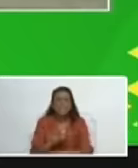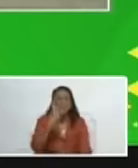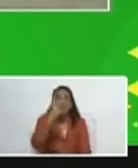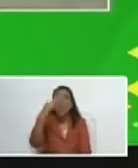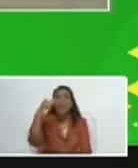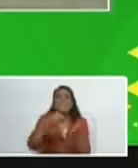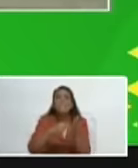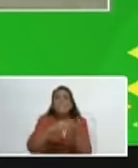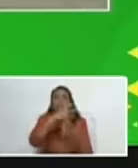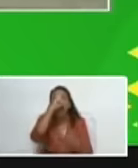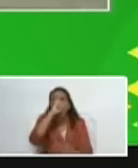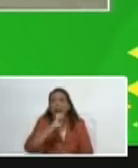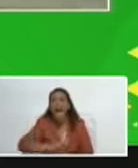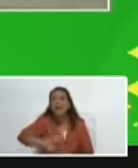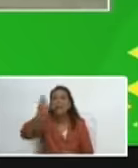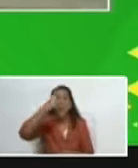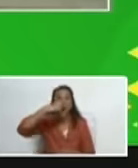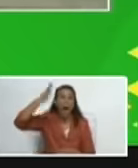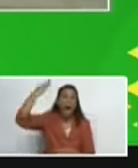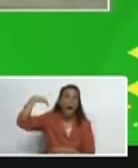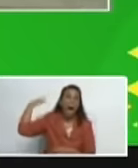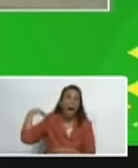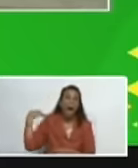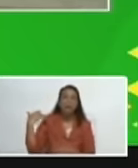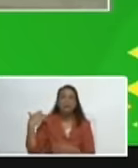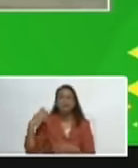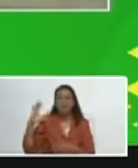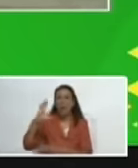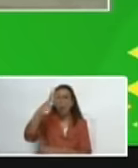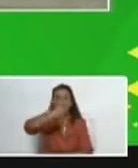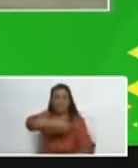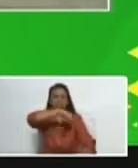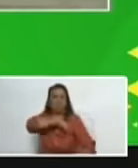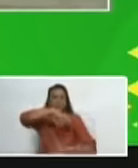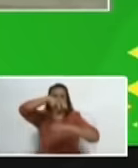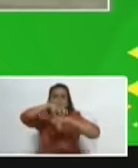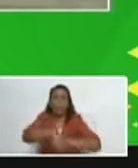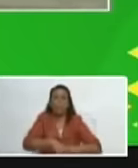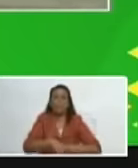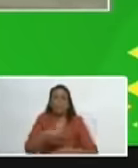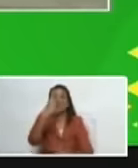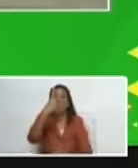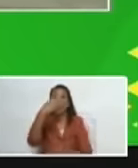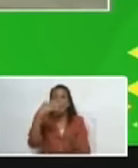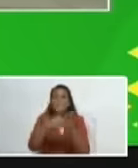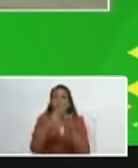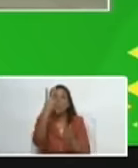2000 años antes que le cayeran los colonialismos encima.